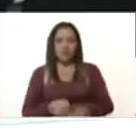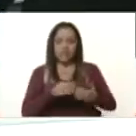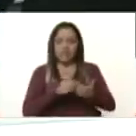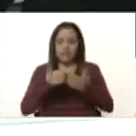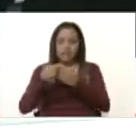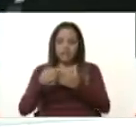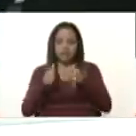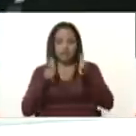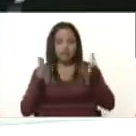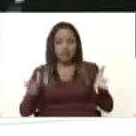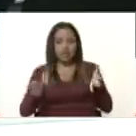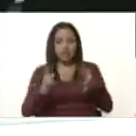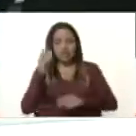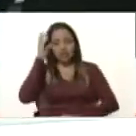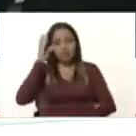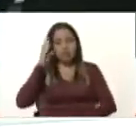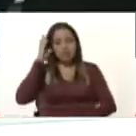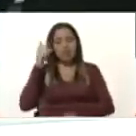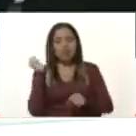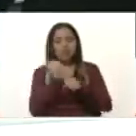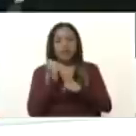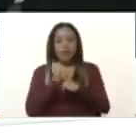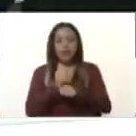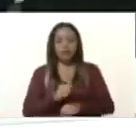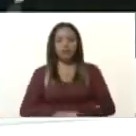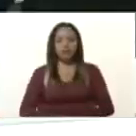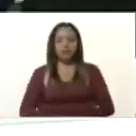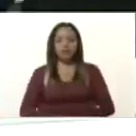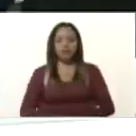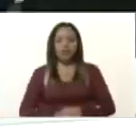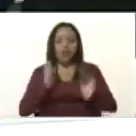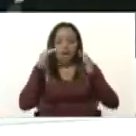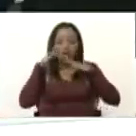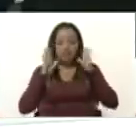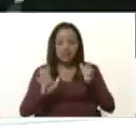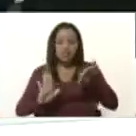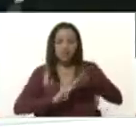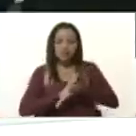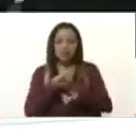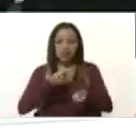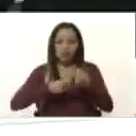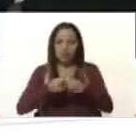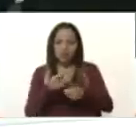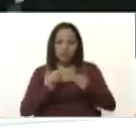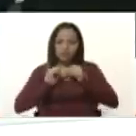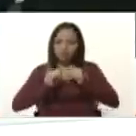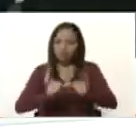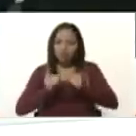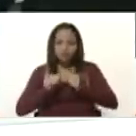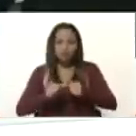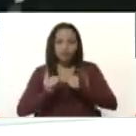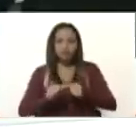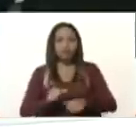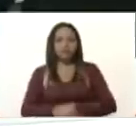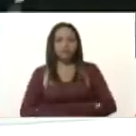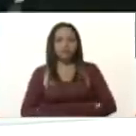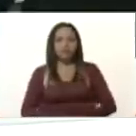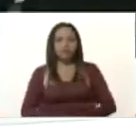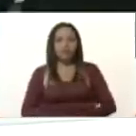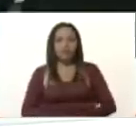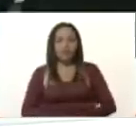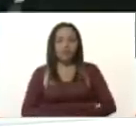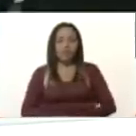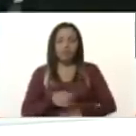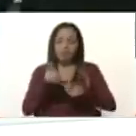quilates, de gran capacidad de trabajo, atendiendo la economía permanentemente. Allá se